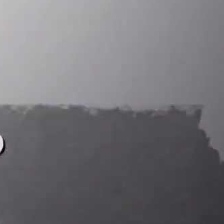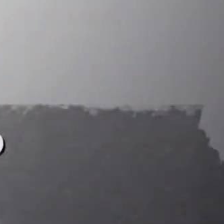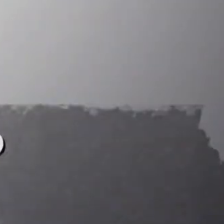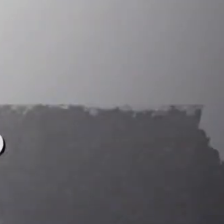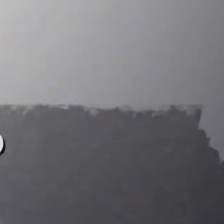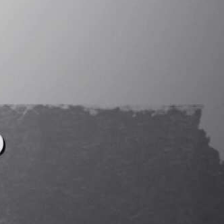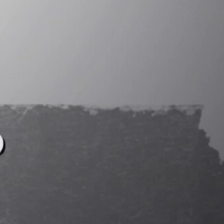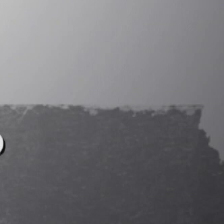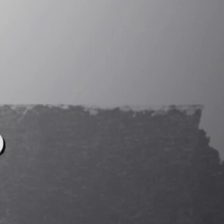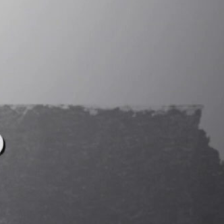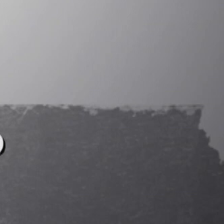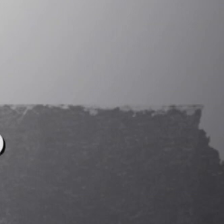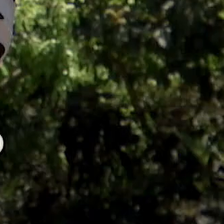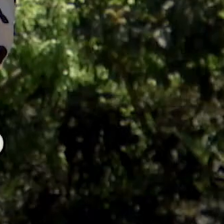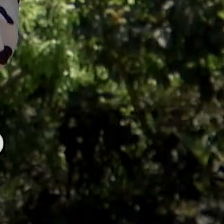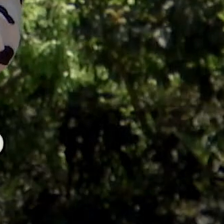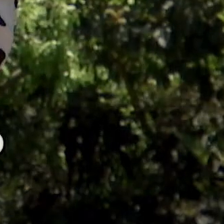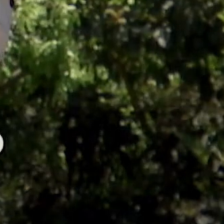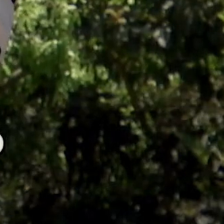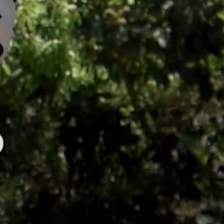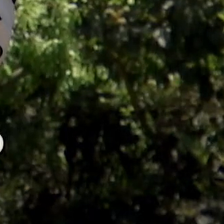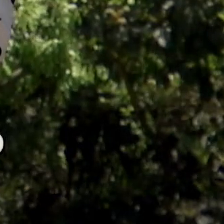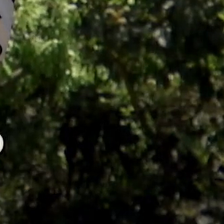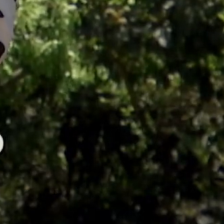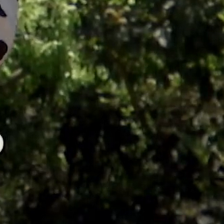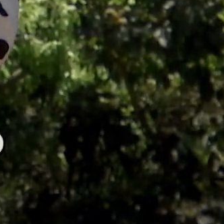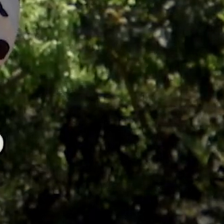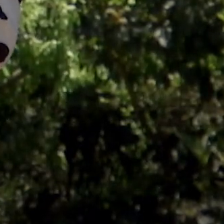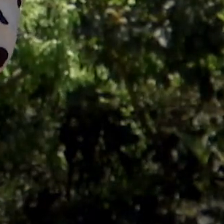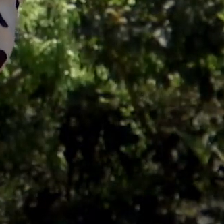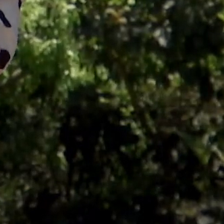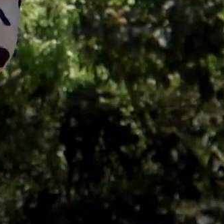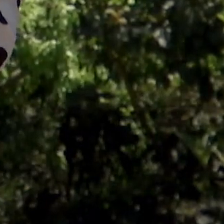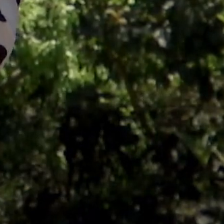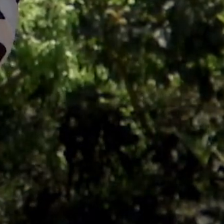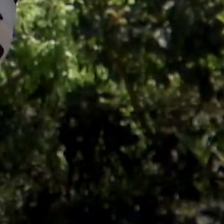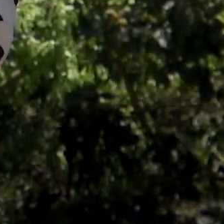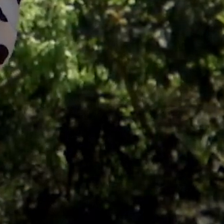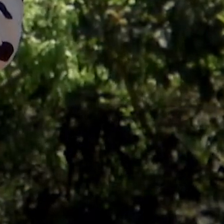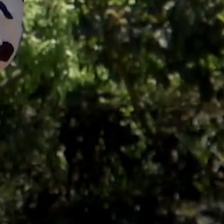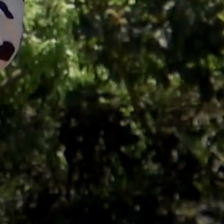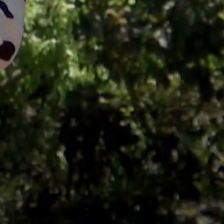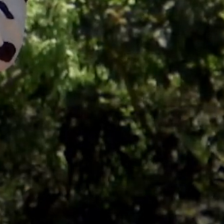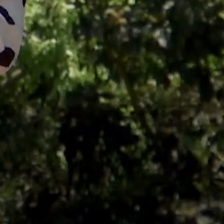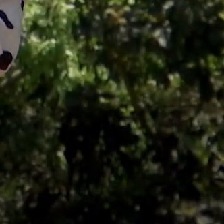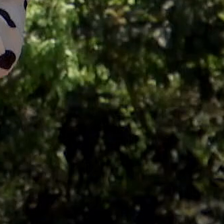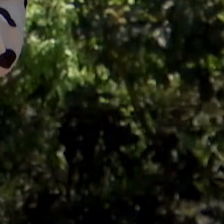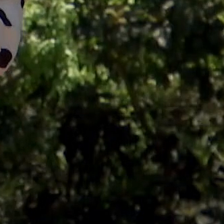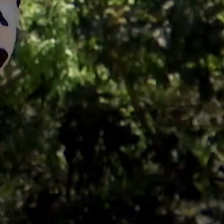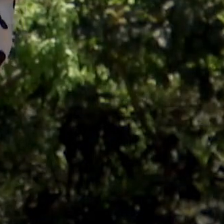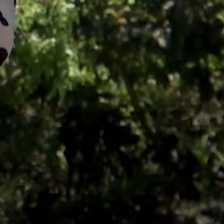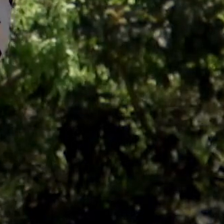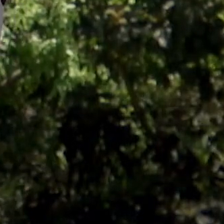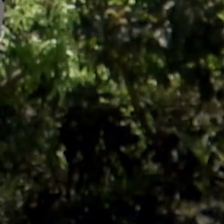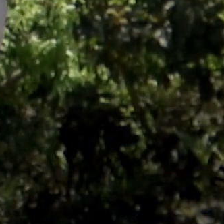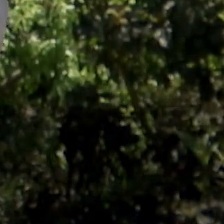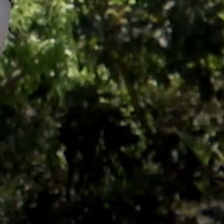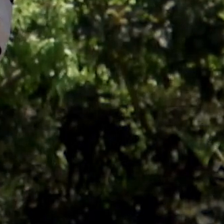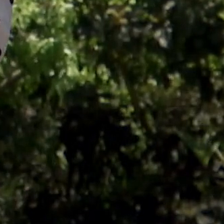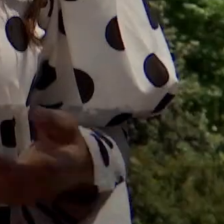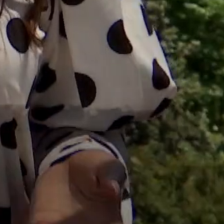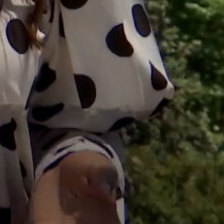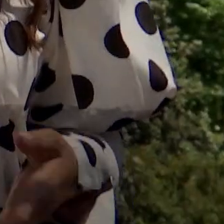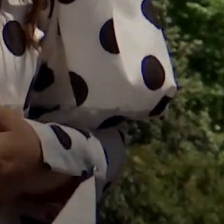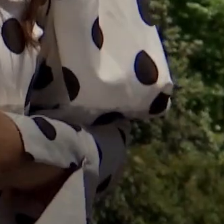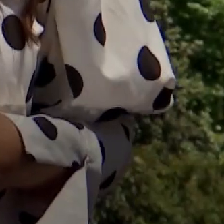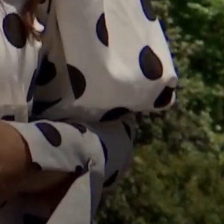Podemos utilizar aplazamientos como, reviso la agenda y te aviso, no puedo contestarte ahora, lo valoro y te comento más